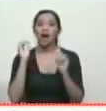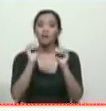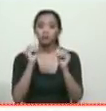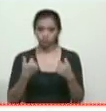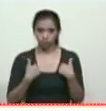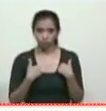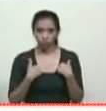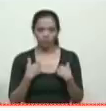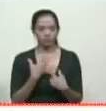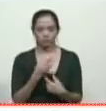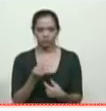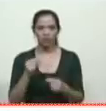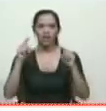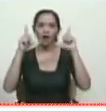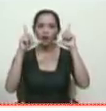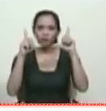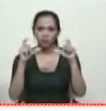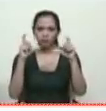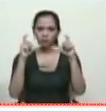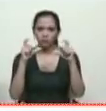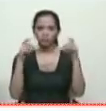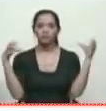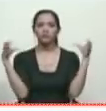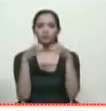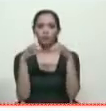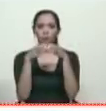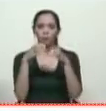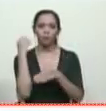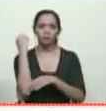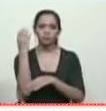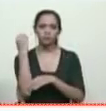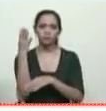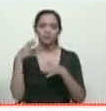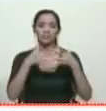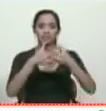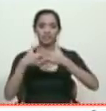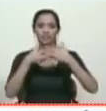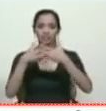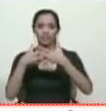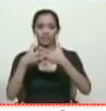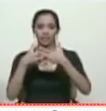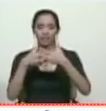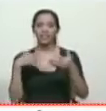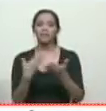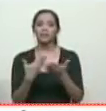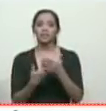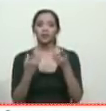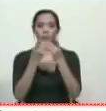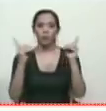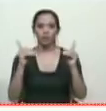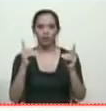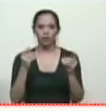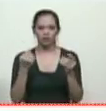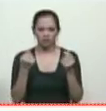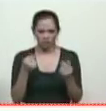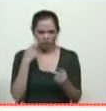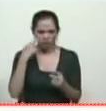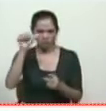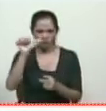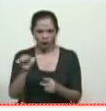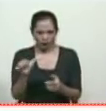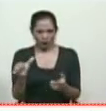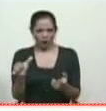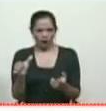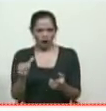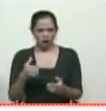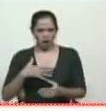esta fotografía la tomaron un grupo de congresistas norteamericanos del Partido Demócrata, que se fueron indignados a denunciar a Donald Trump